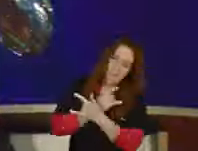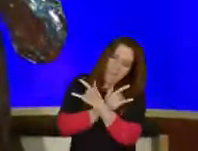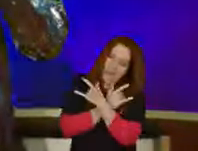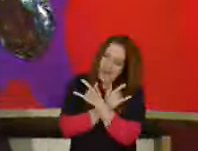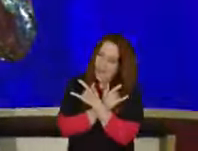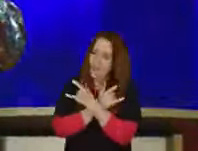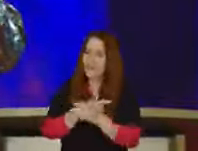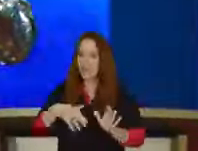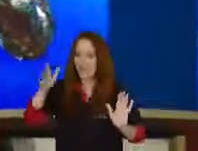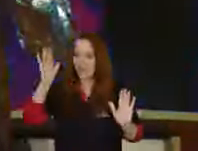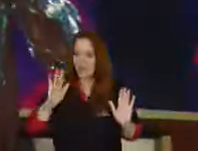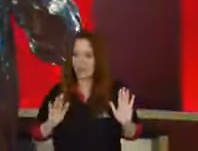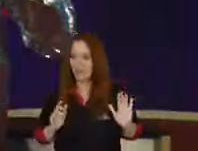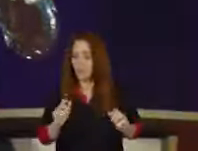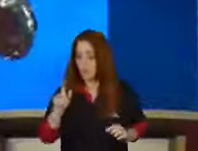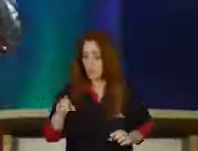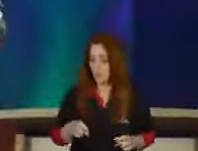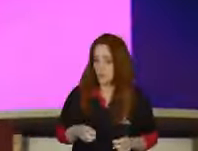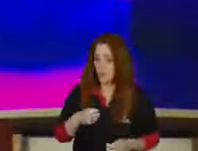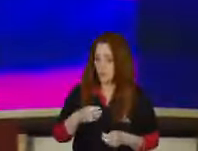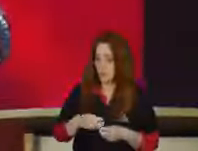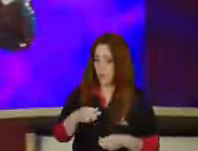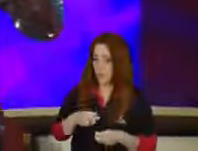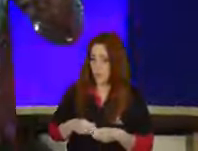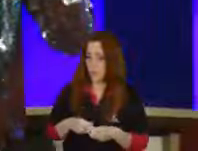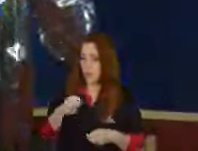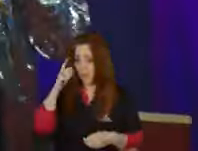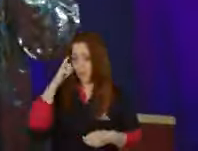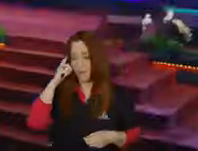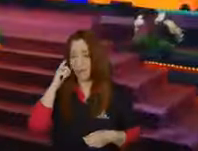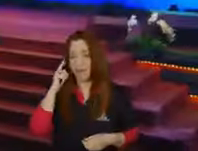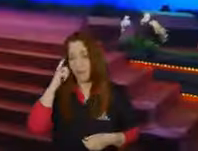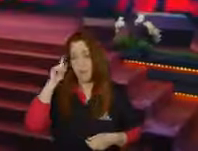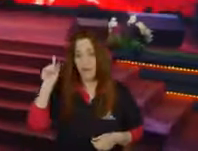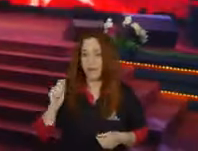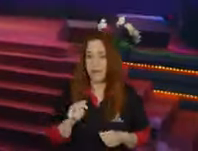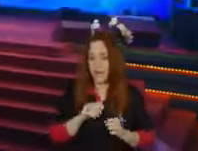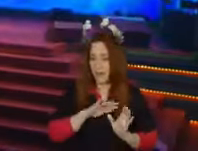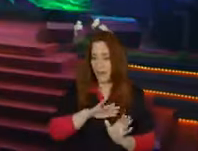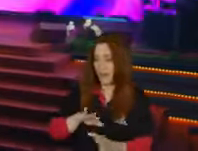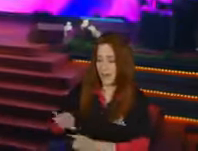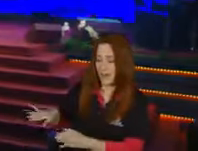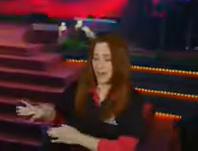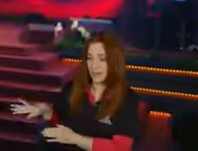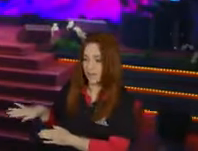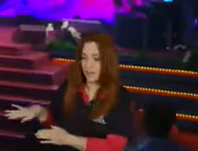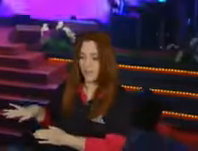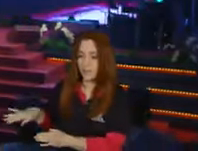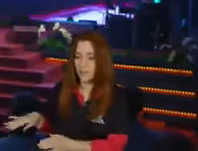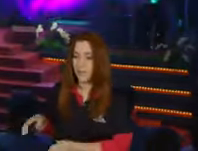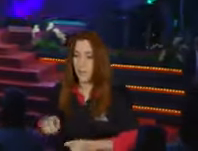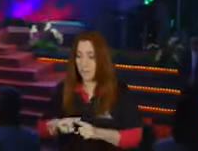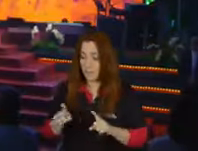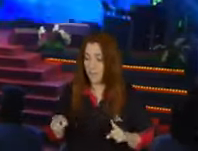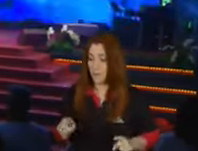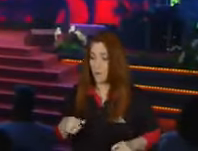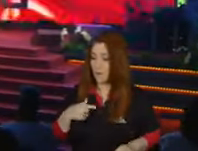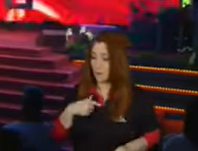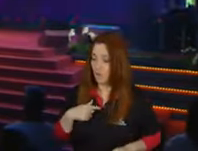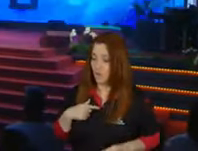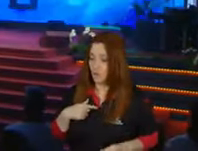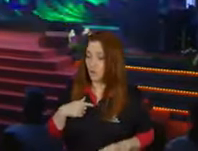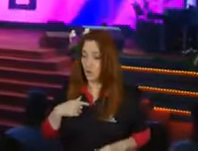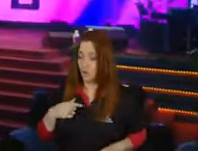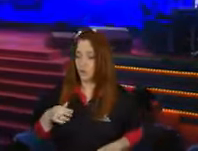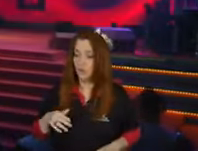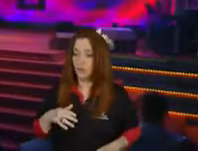Muchas pruebas intentaron alejarme de ti, pero me quedo aquí, contigo soy feliz. Cuando todos me dejaron, te tuviste ahí. Y si alguien